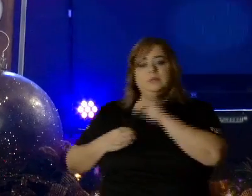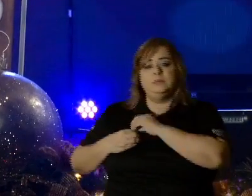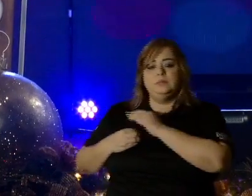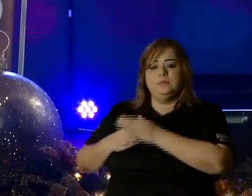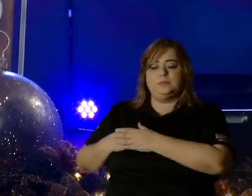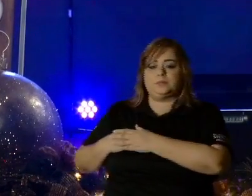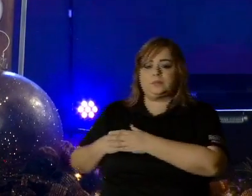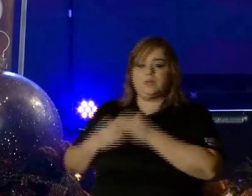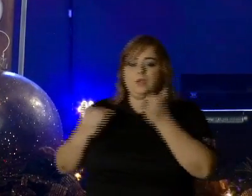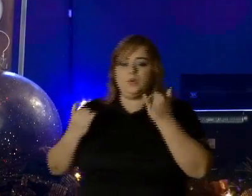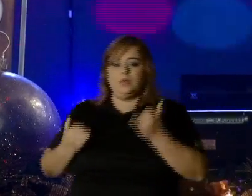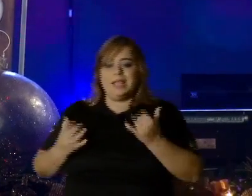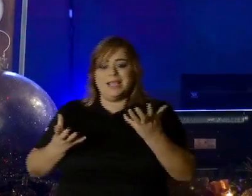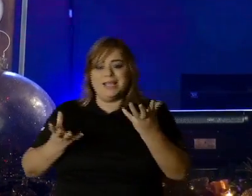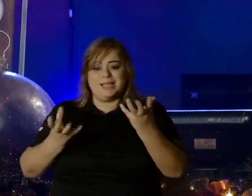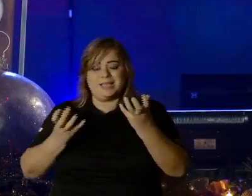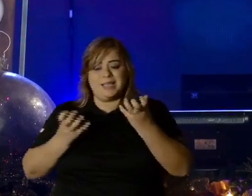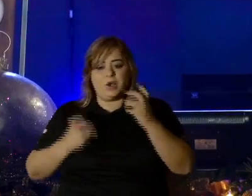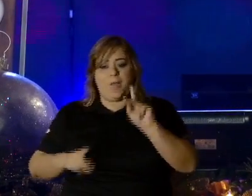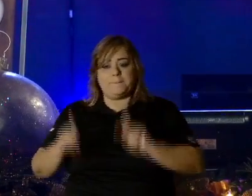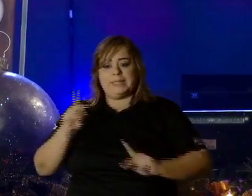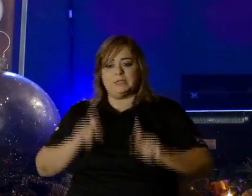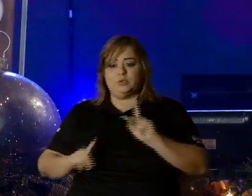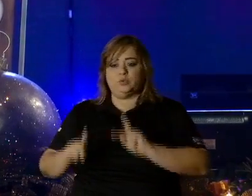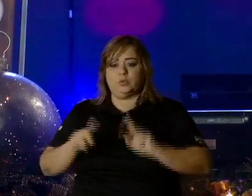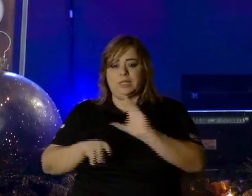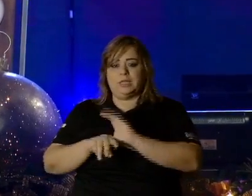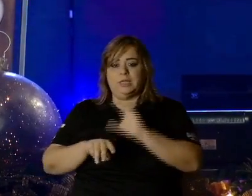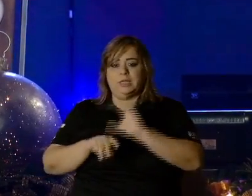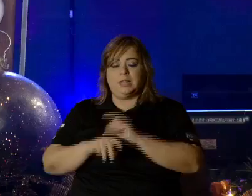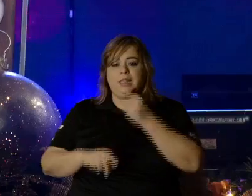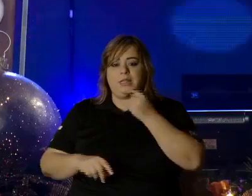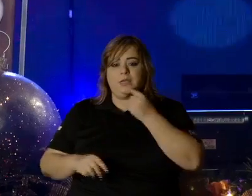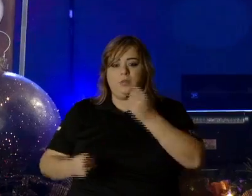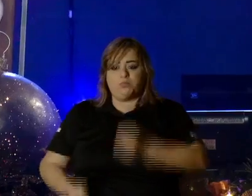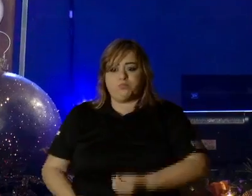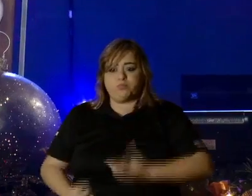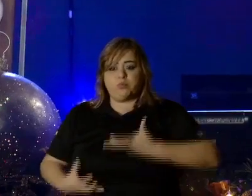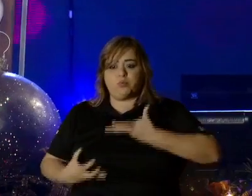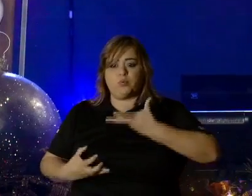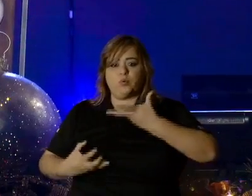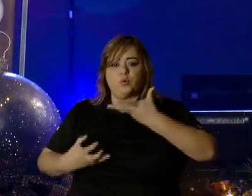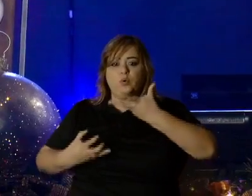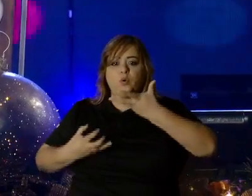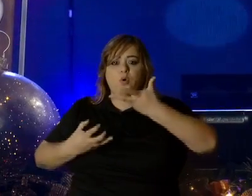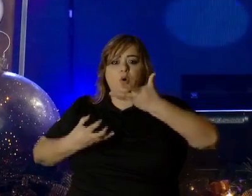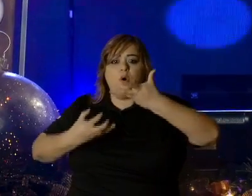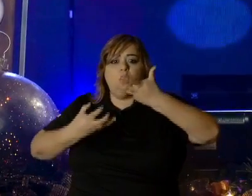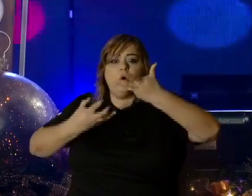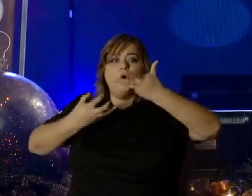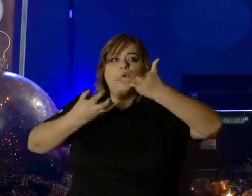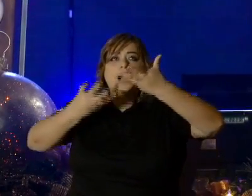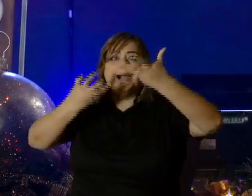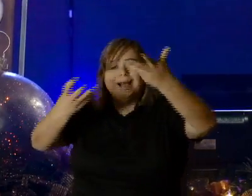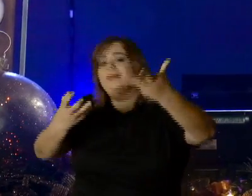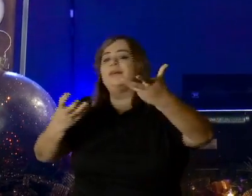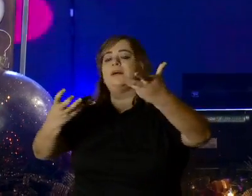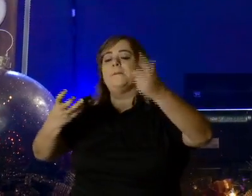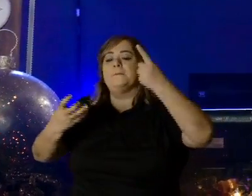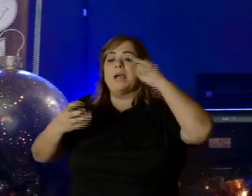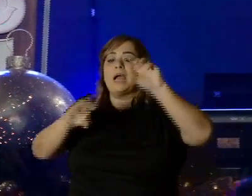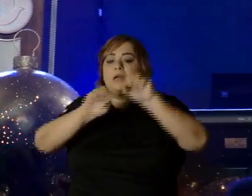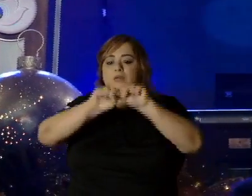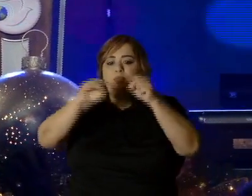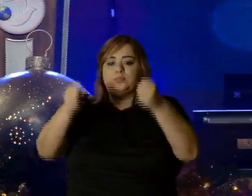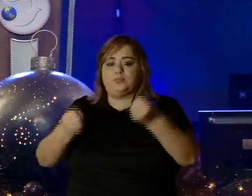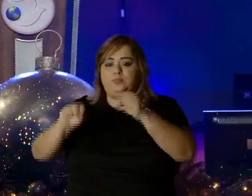Yo quiero que la iglesia levante un grito, y todo el que esté en este lugar, un grito de verdad, de victoria y de rompimiento.